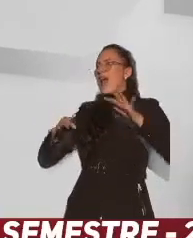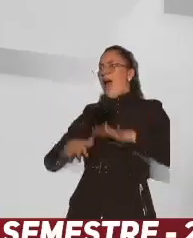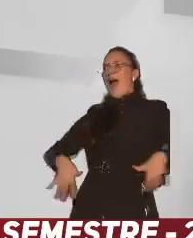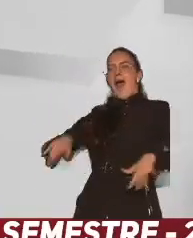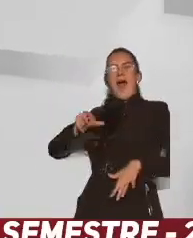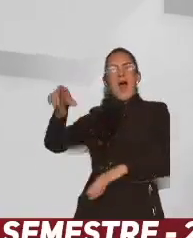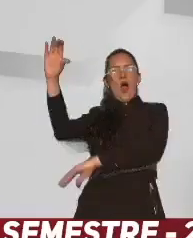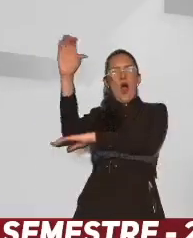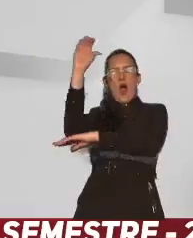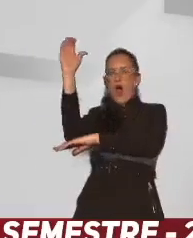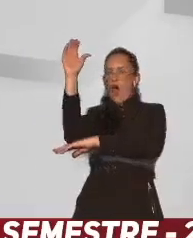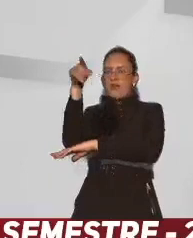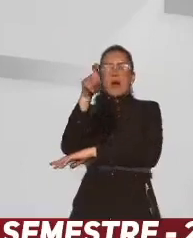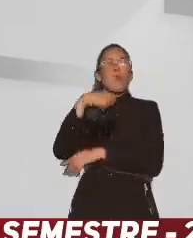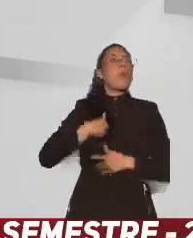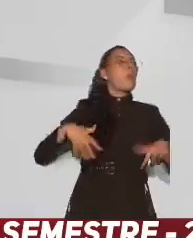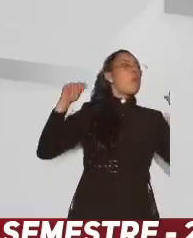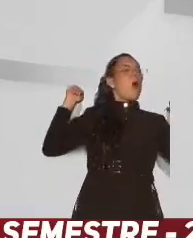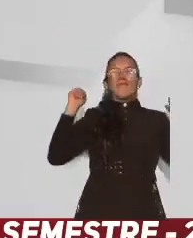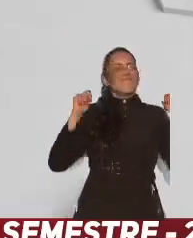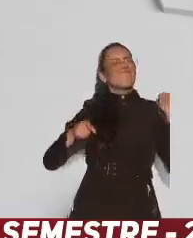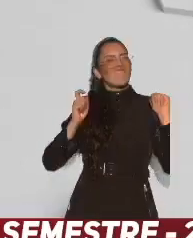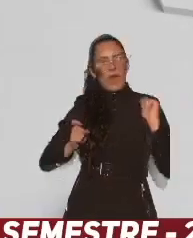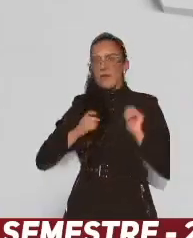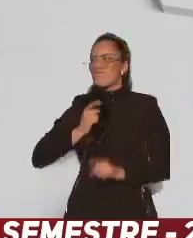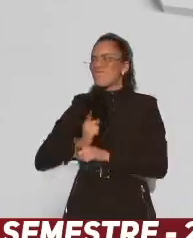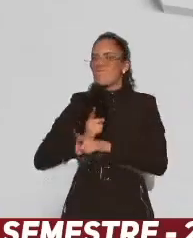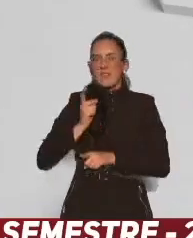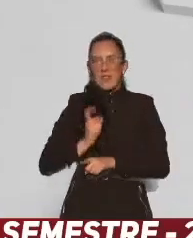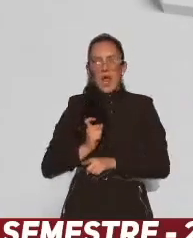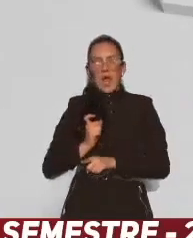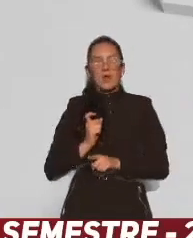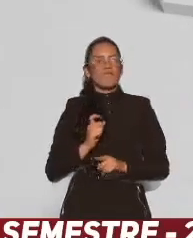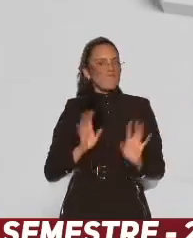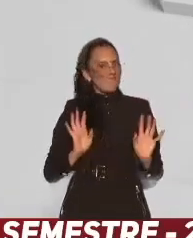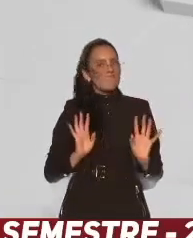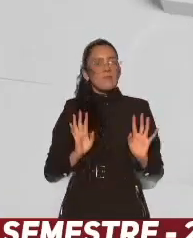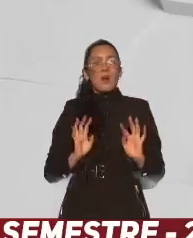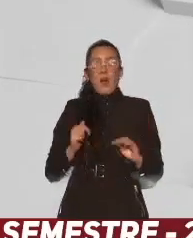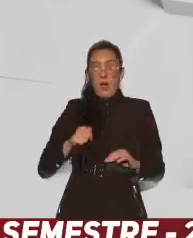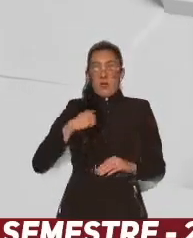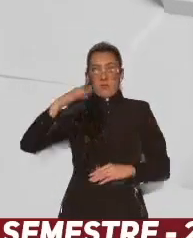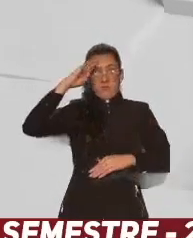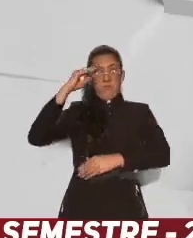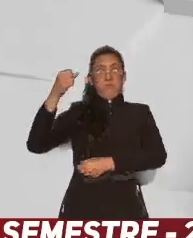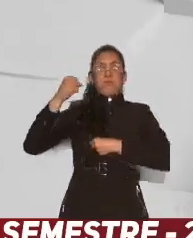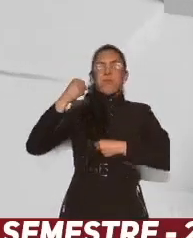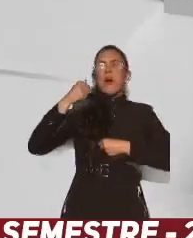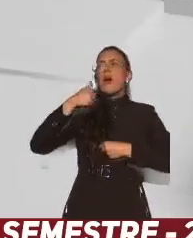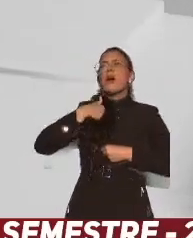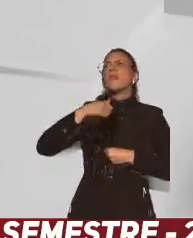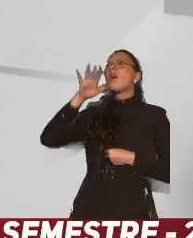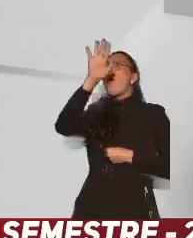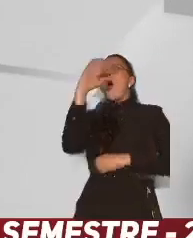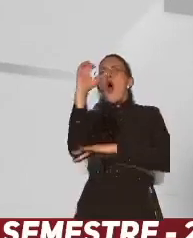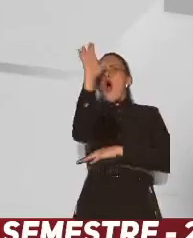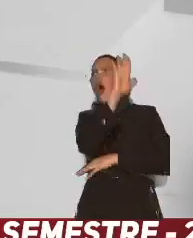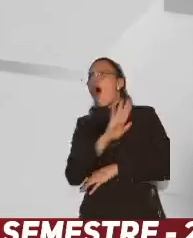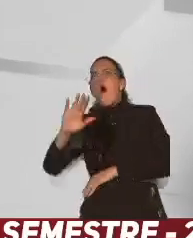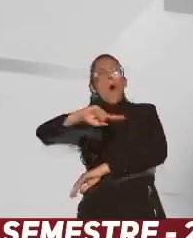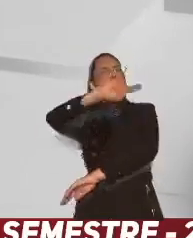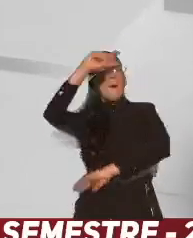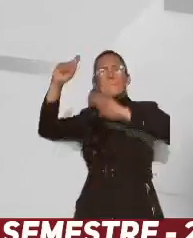es irrestricta. Trabajamos con decisión, llegando a los apartados sitios de la geografía